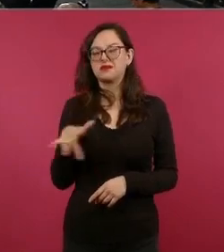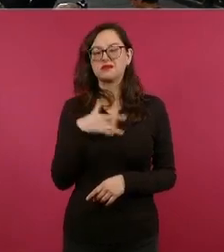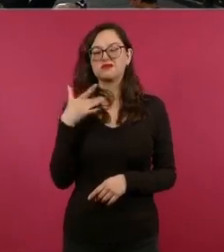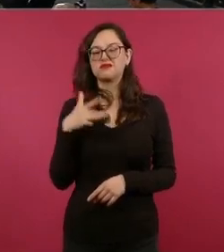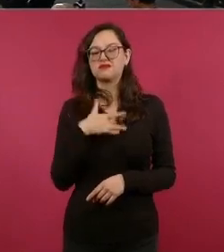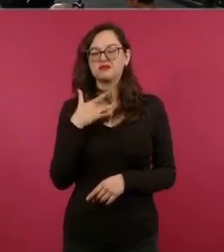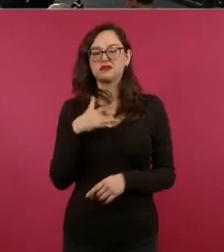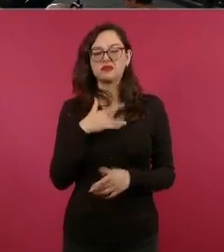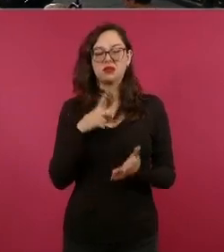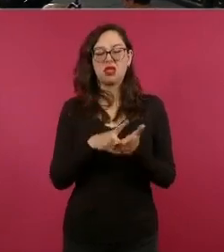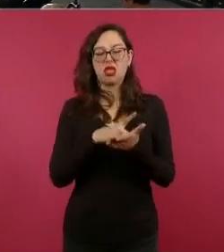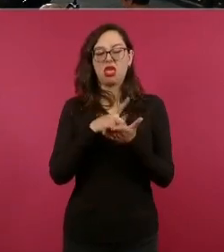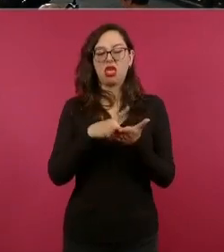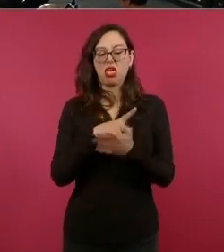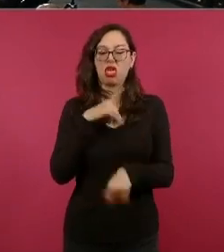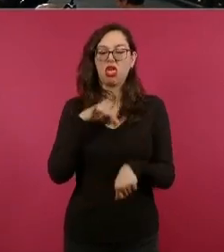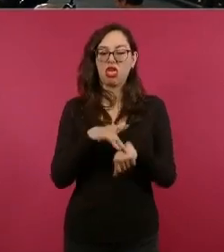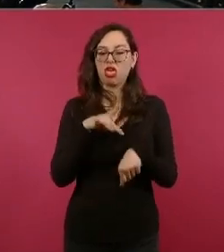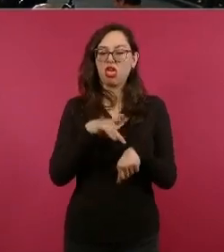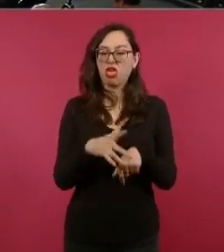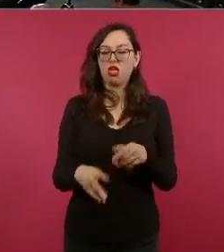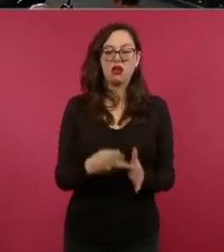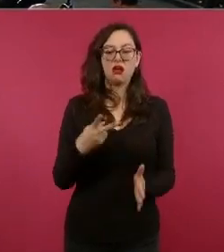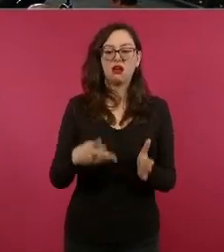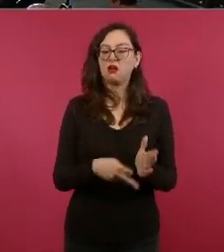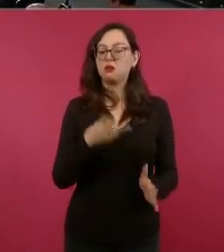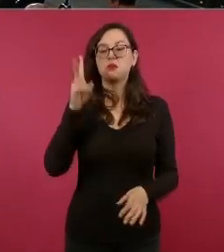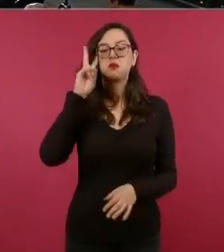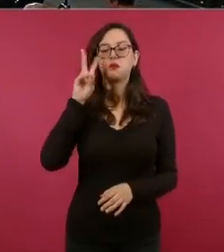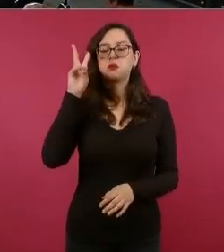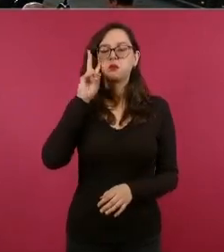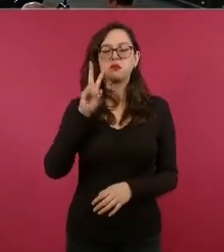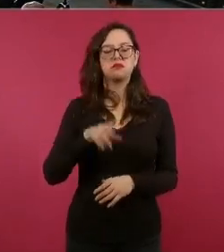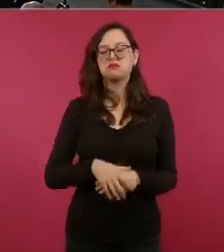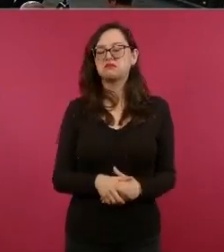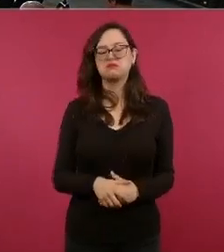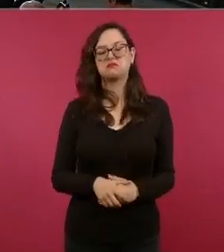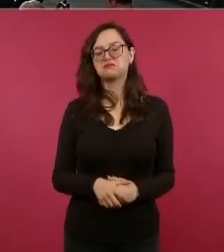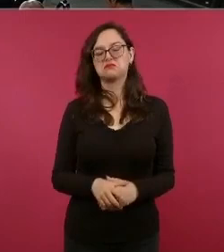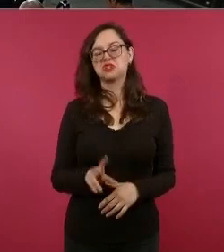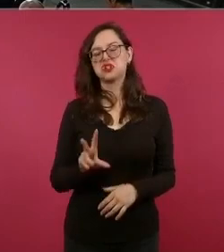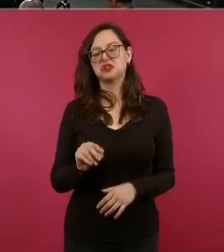a la adicción, a la droga.